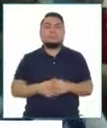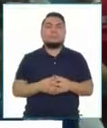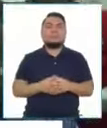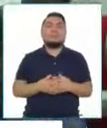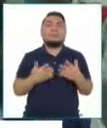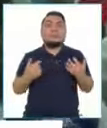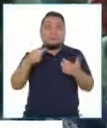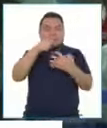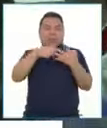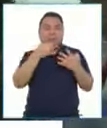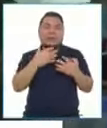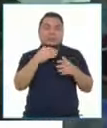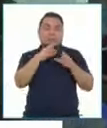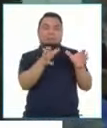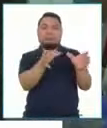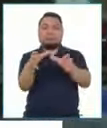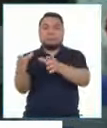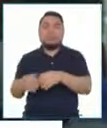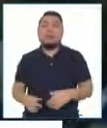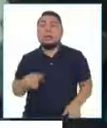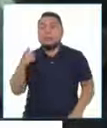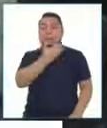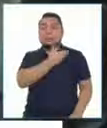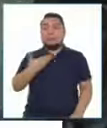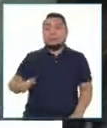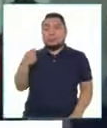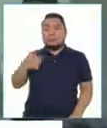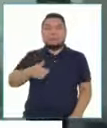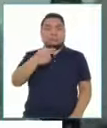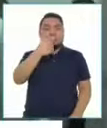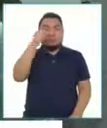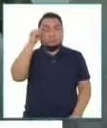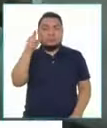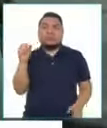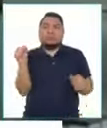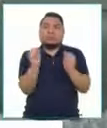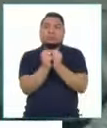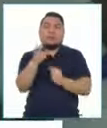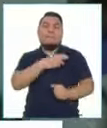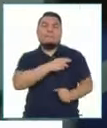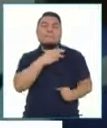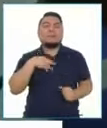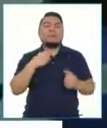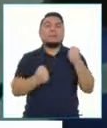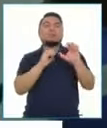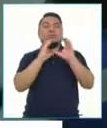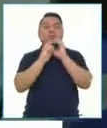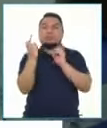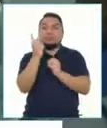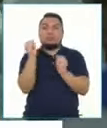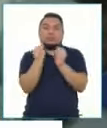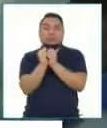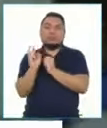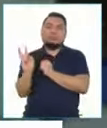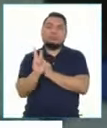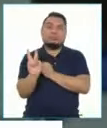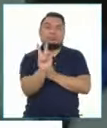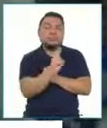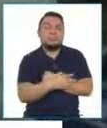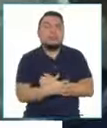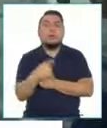El presidente de la República ha llegado en compañía del ministro de Transportes y Comunicaciones